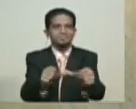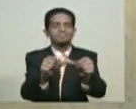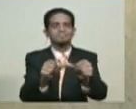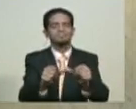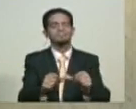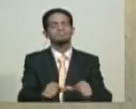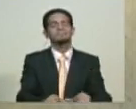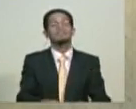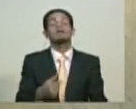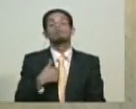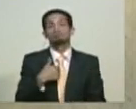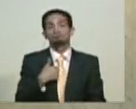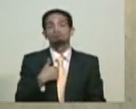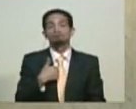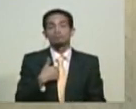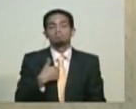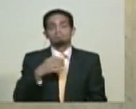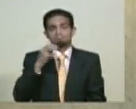tengo gran fe